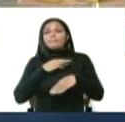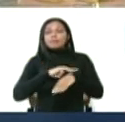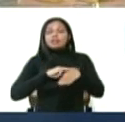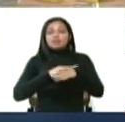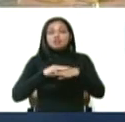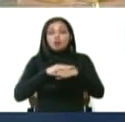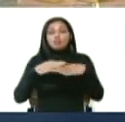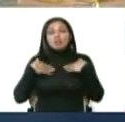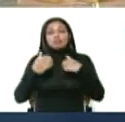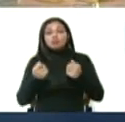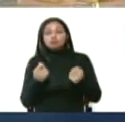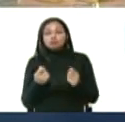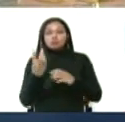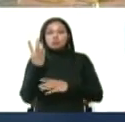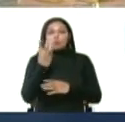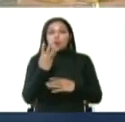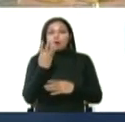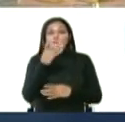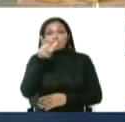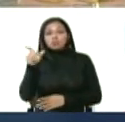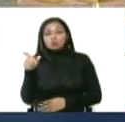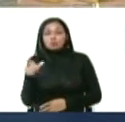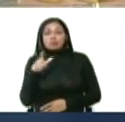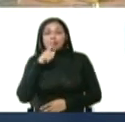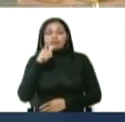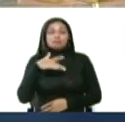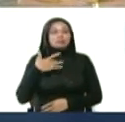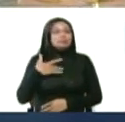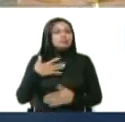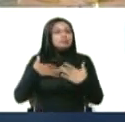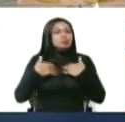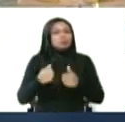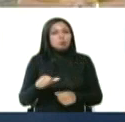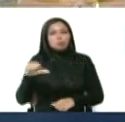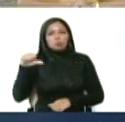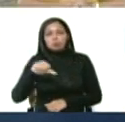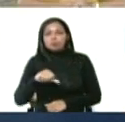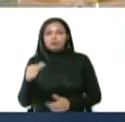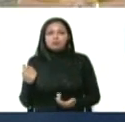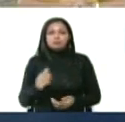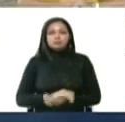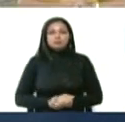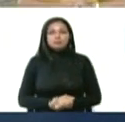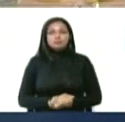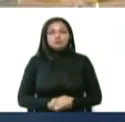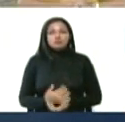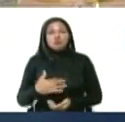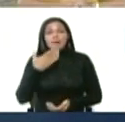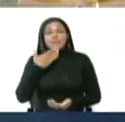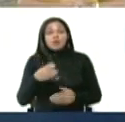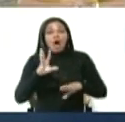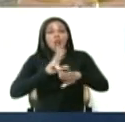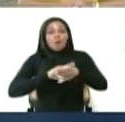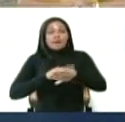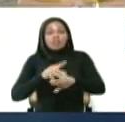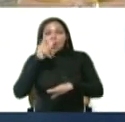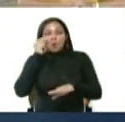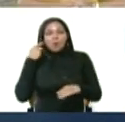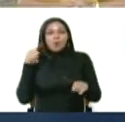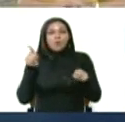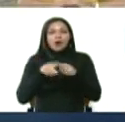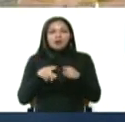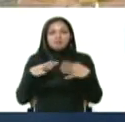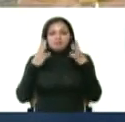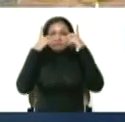graves que estamos atendiendo. Y le pido a los doctores, a los médicos, a las médicas,